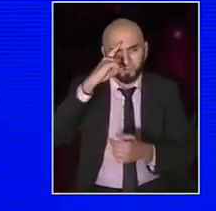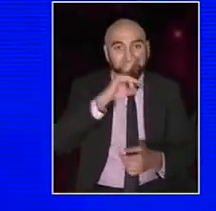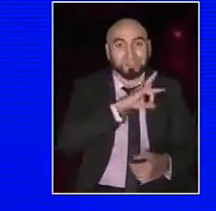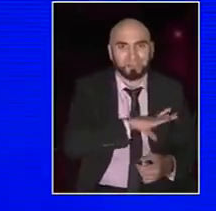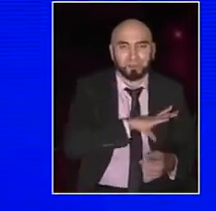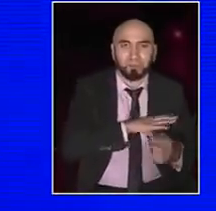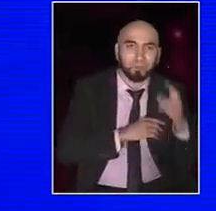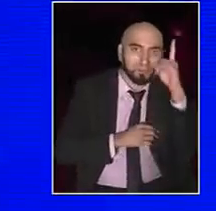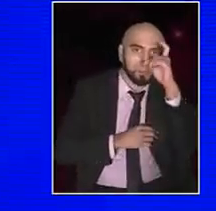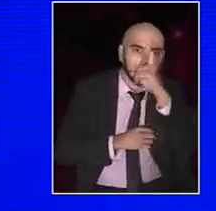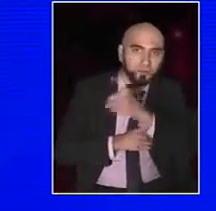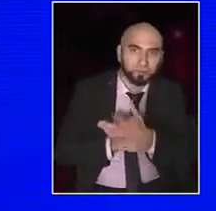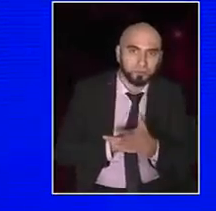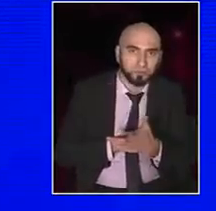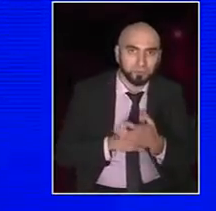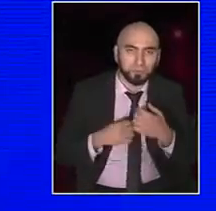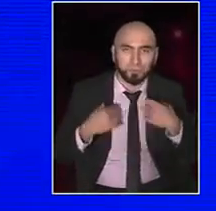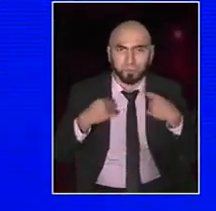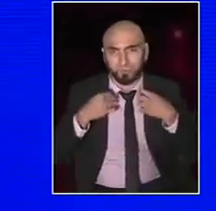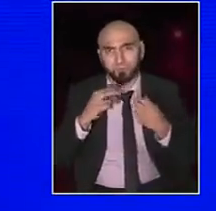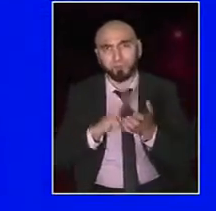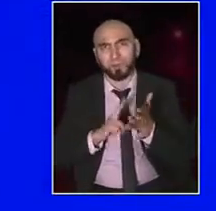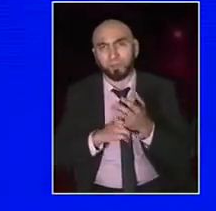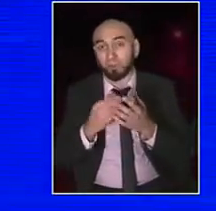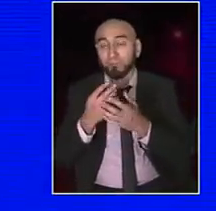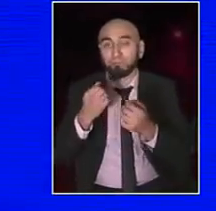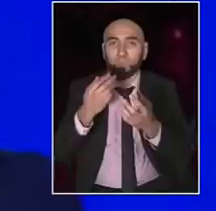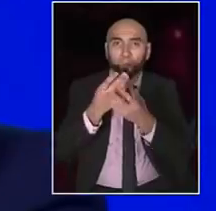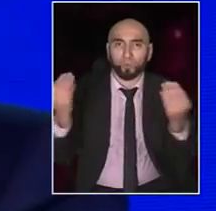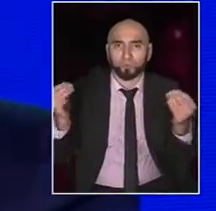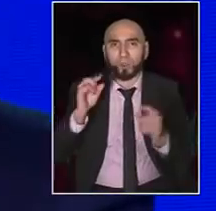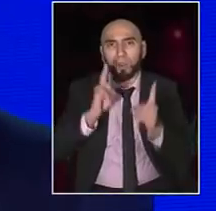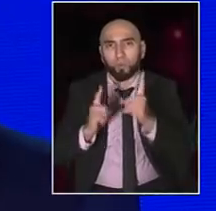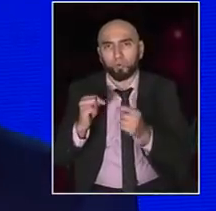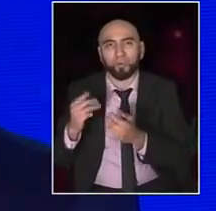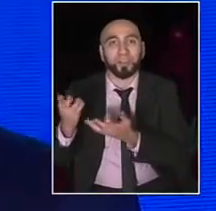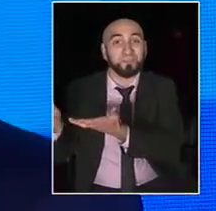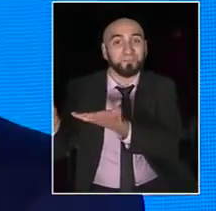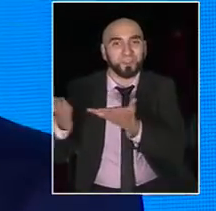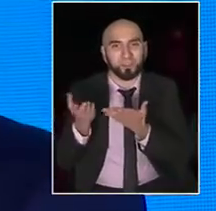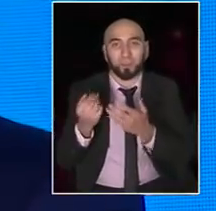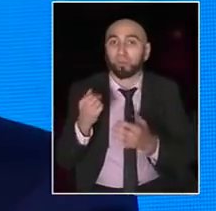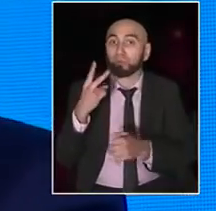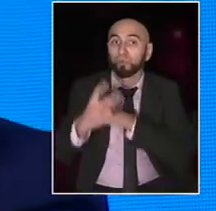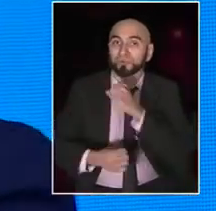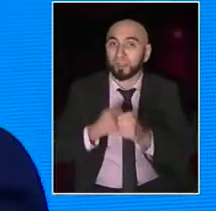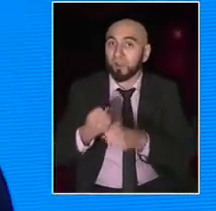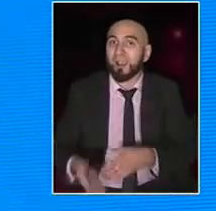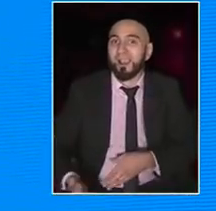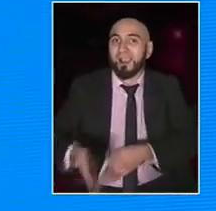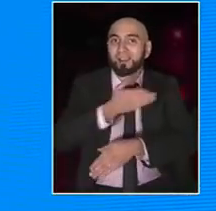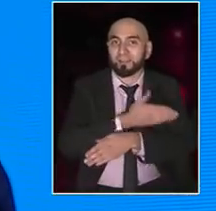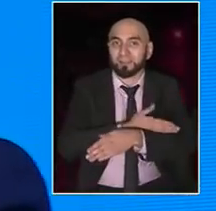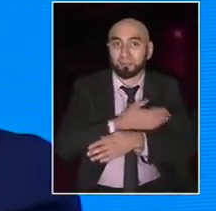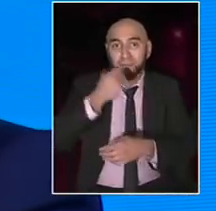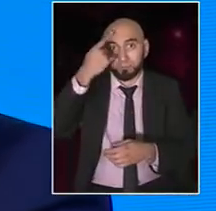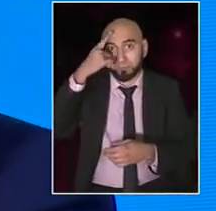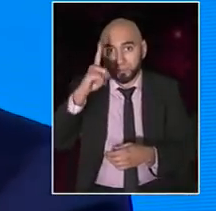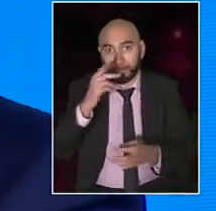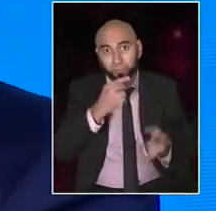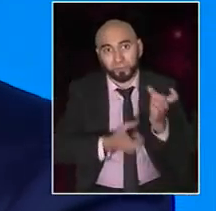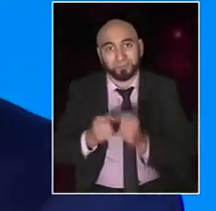los que ponen y marcan la pauta. Es cierto, muchos de ellos incluso hay que invitarlos con 2 años de anticipación. Pero también son los chilenos los que están